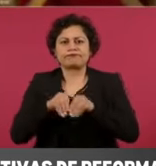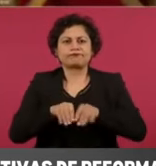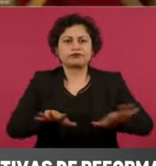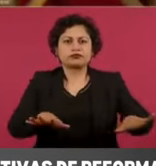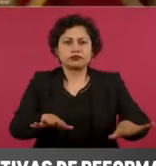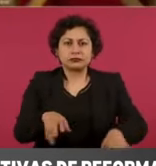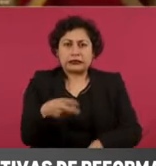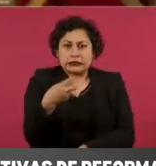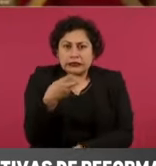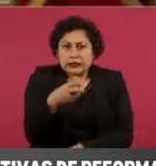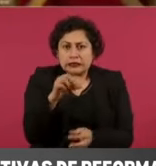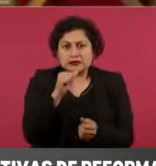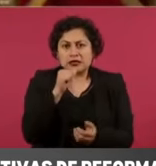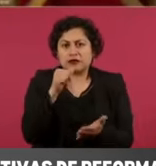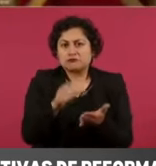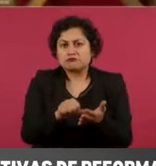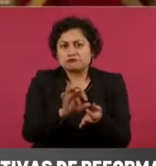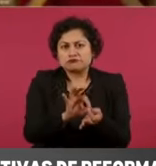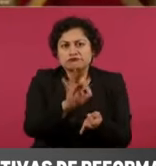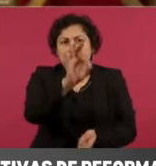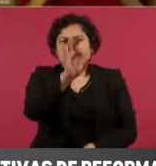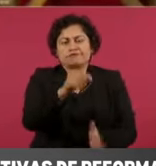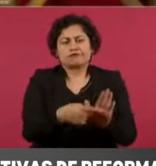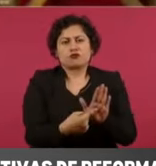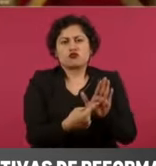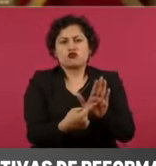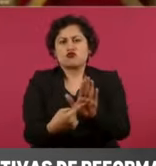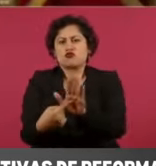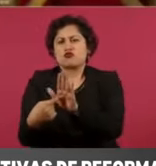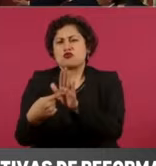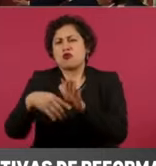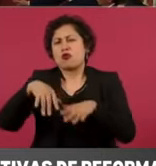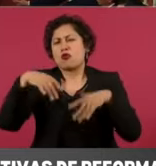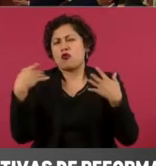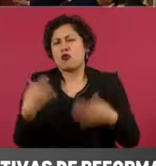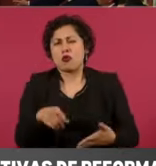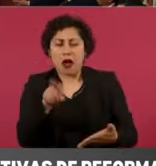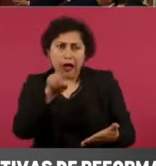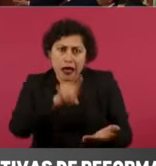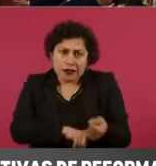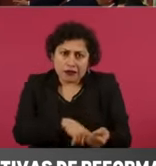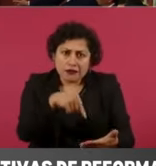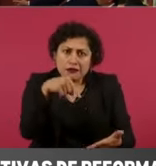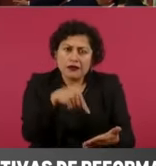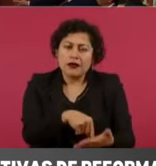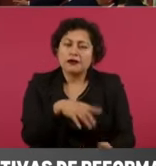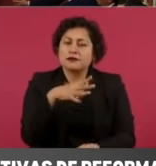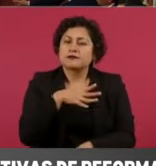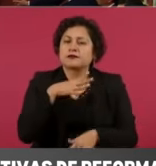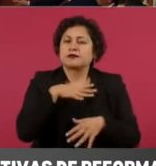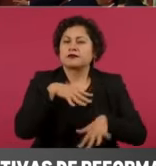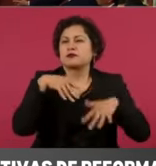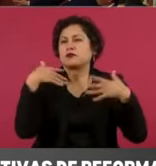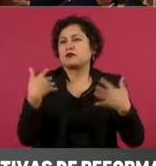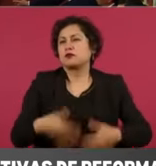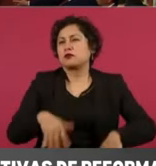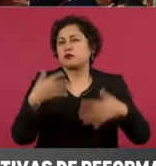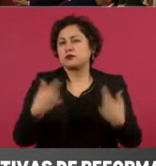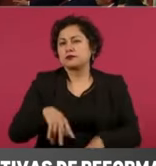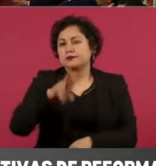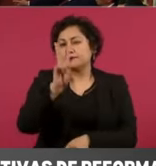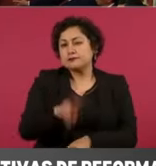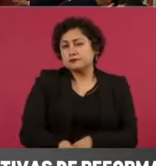fundacional en el que se recoge y expresa en pocas palabras, con sencillez y